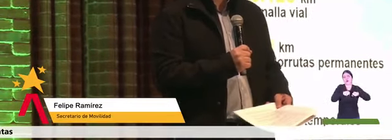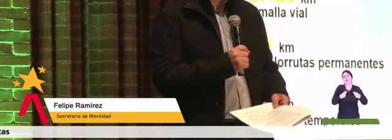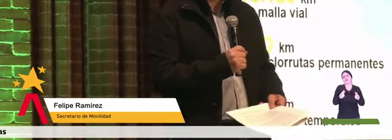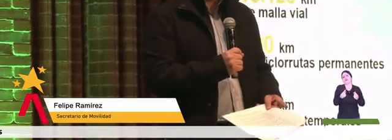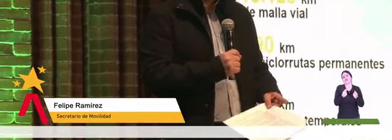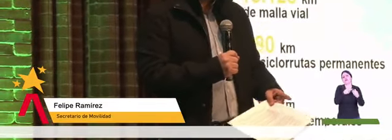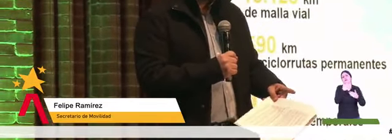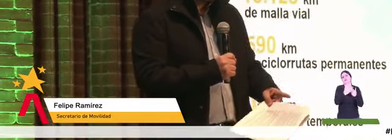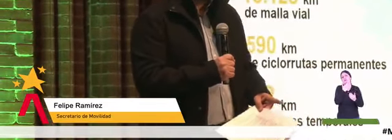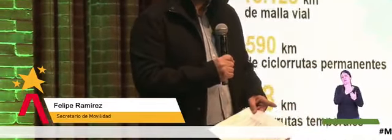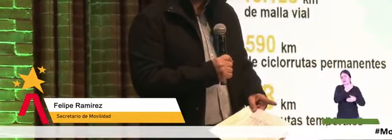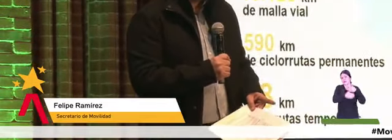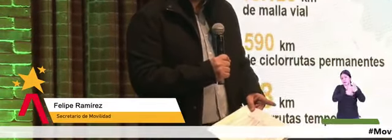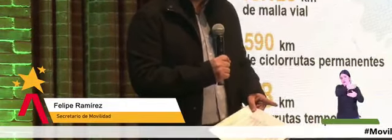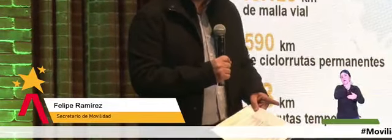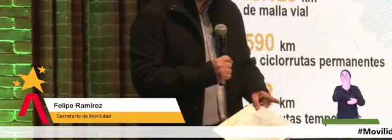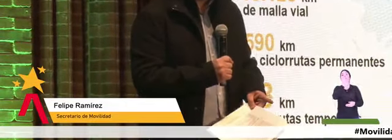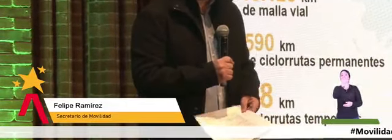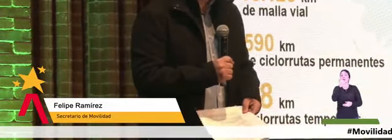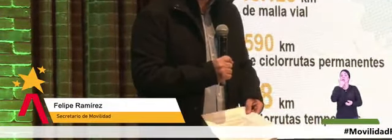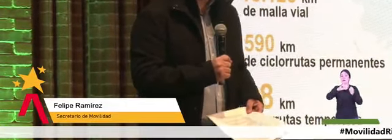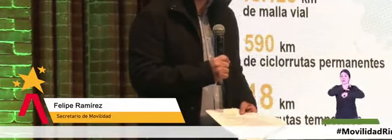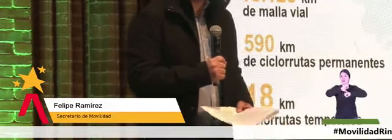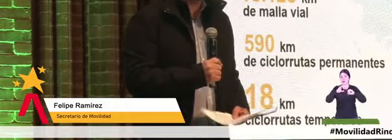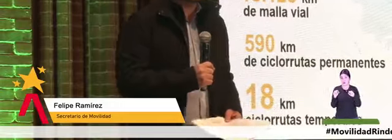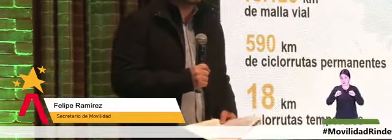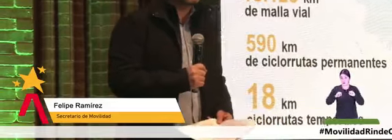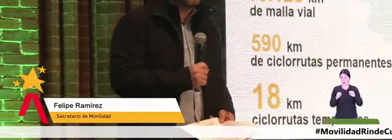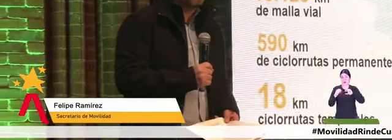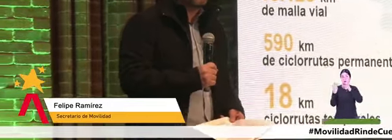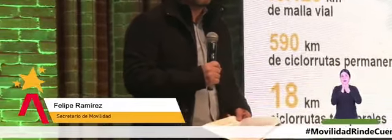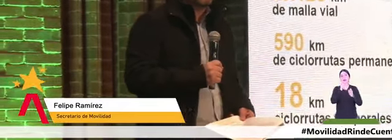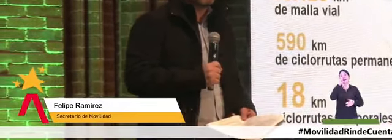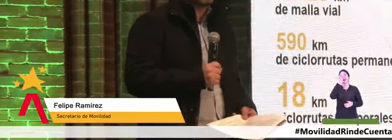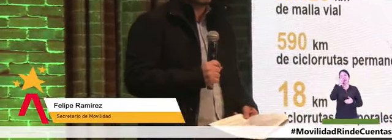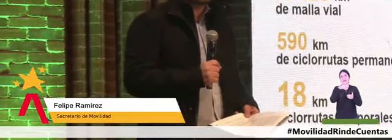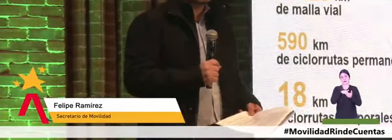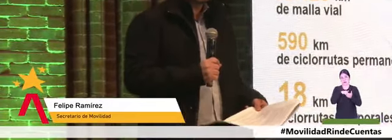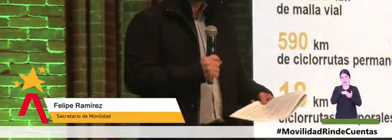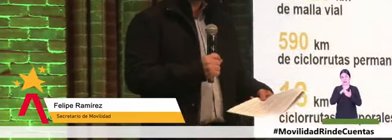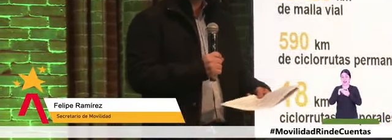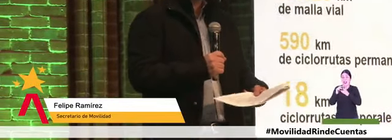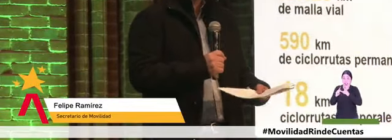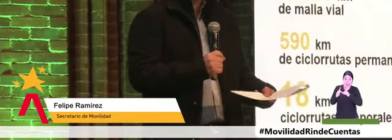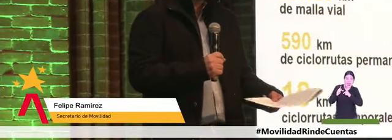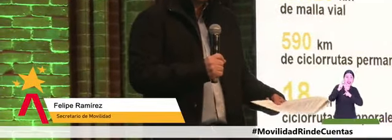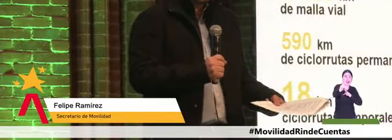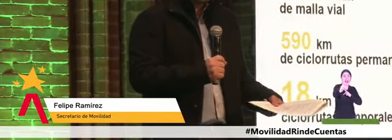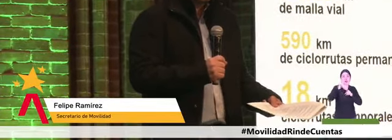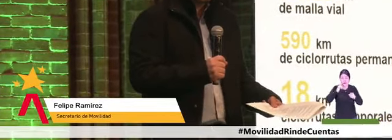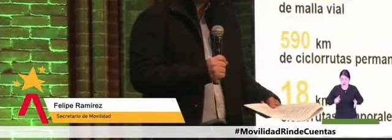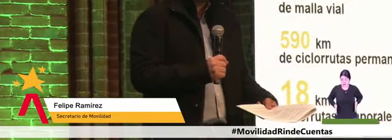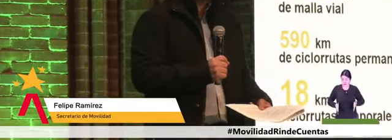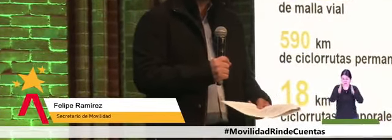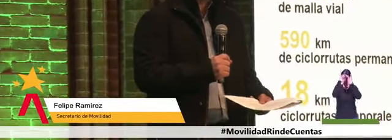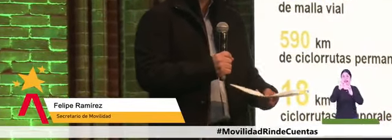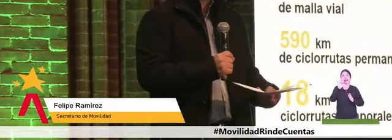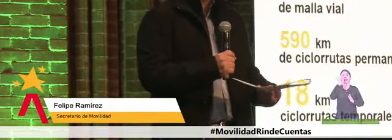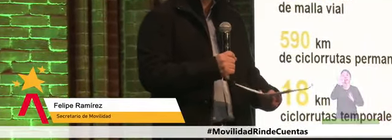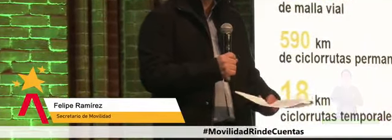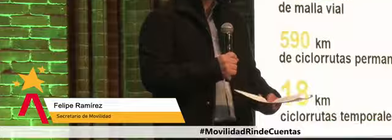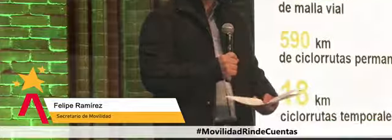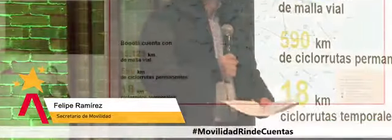quiero recordar que en la ciudad tenemos un total de 15.123 kilómetros de malla vial. De esos 15.123